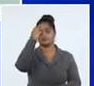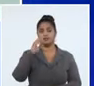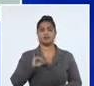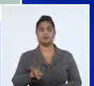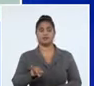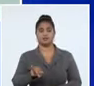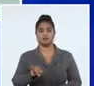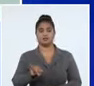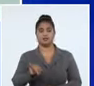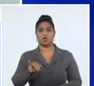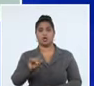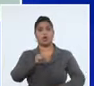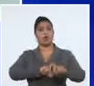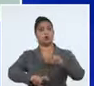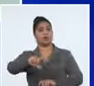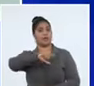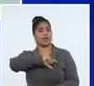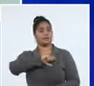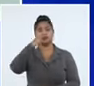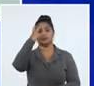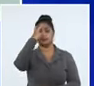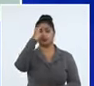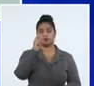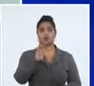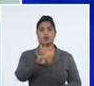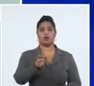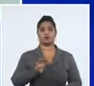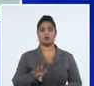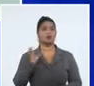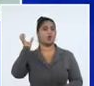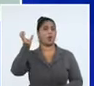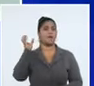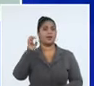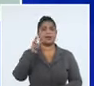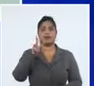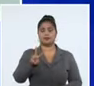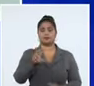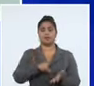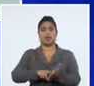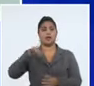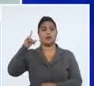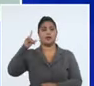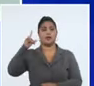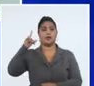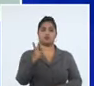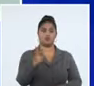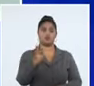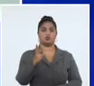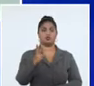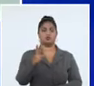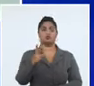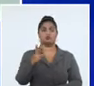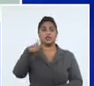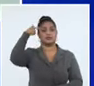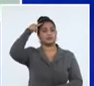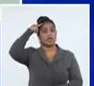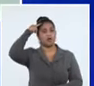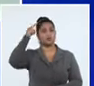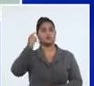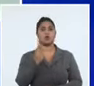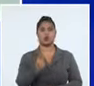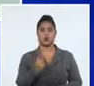Contramaestre y segundo frente 4, Mella 3, Palma Soriano 2 y San Luis un positivo